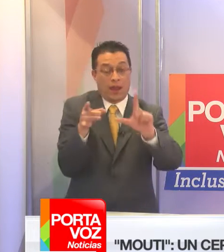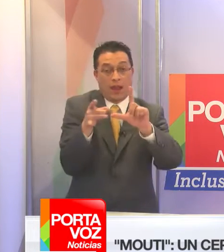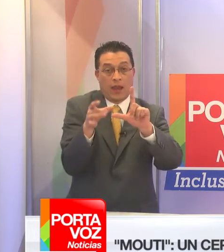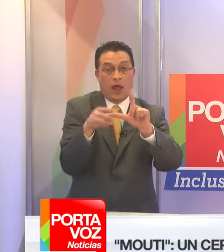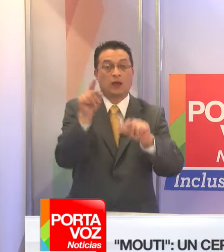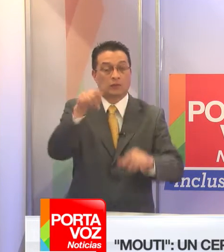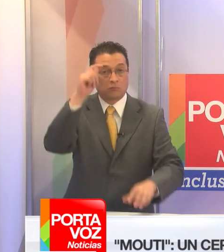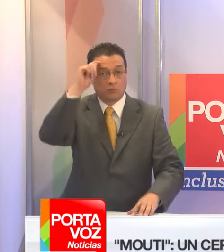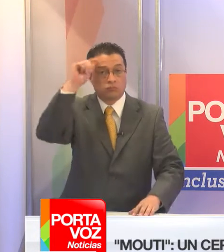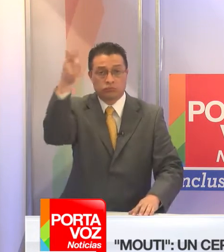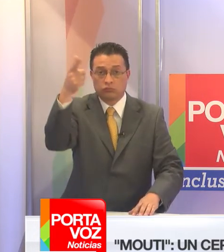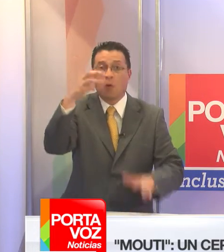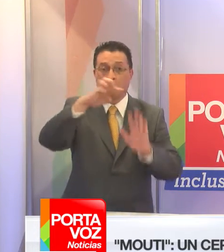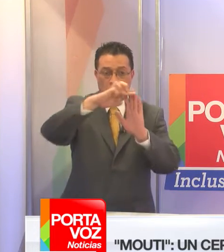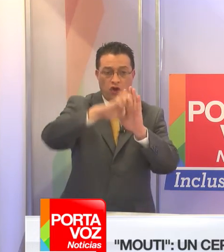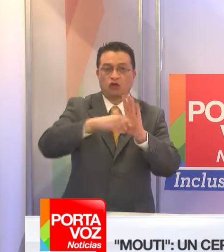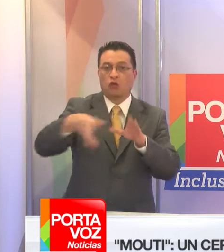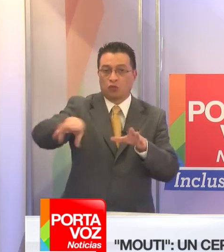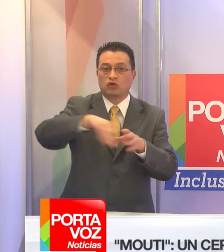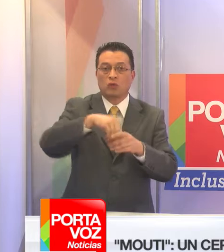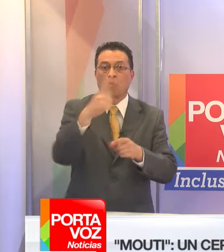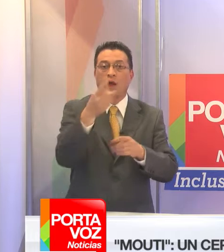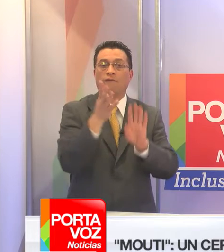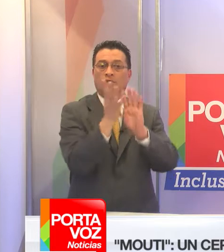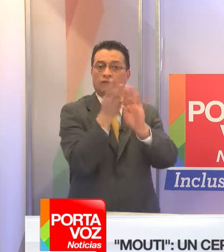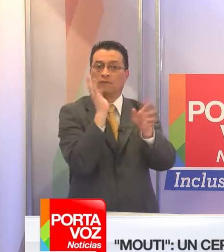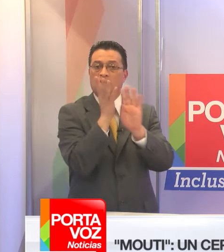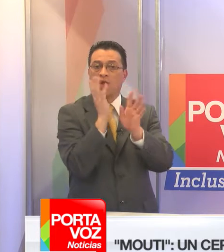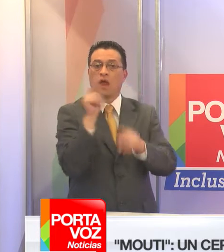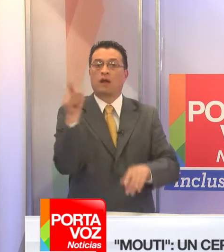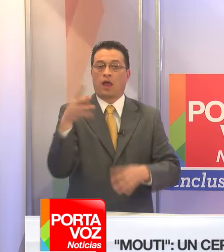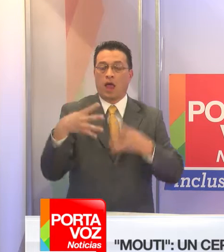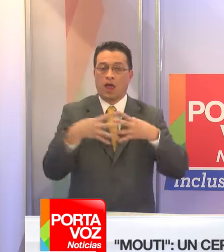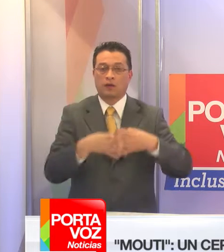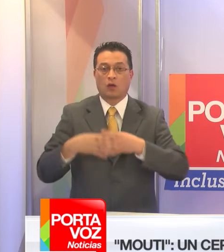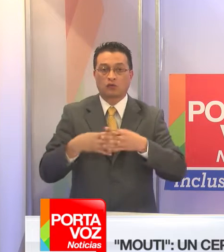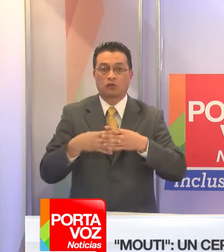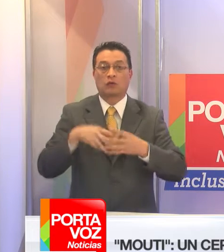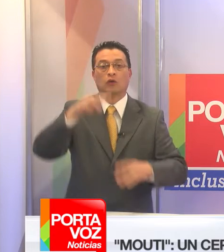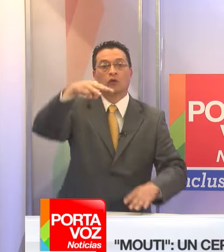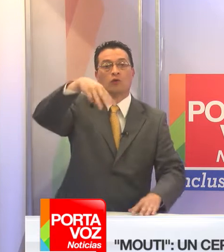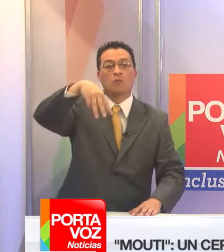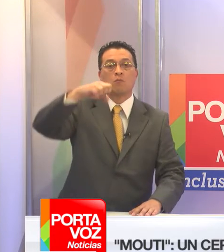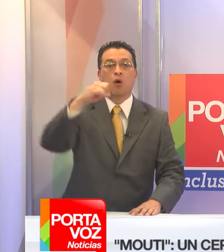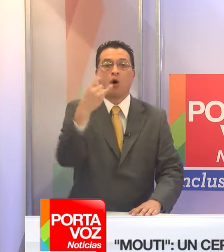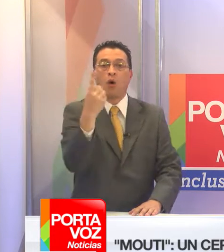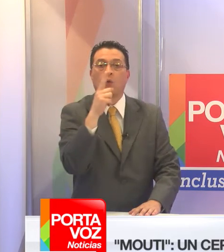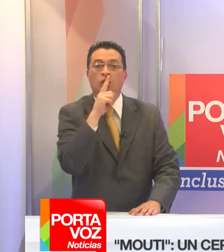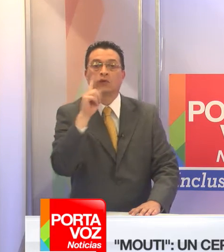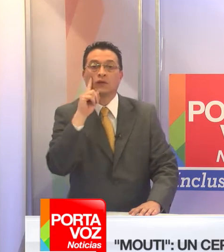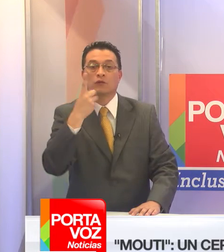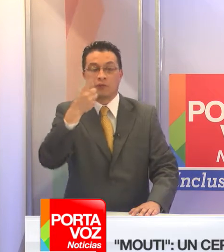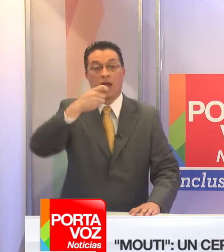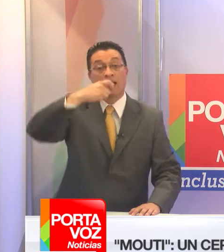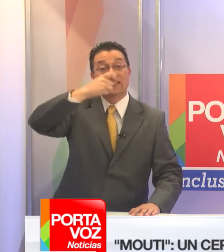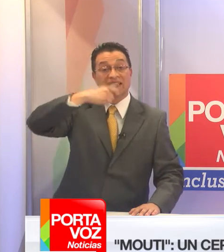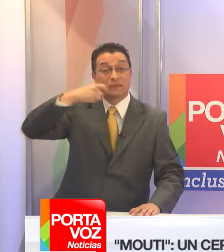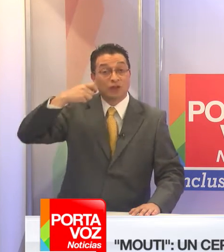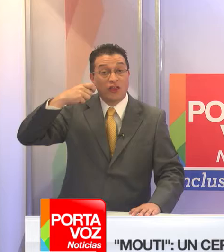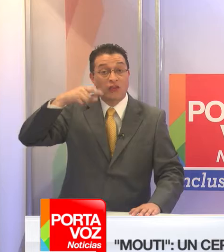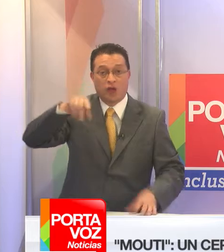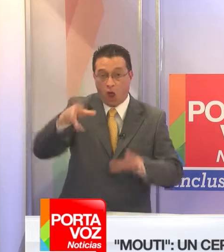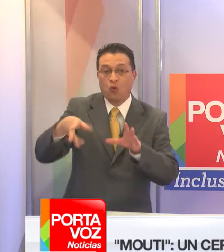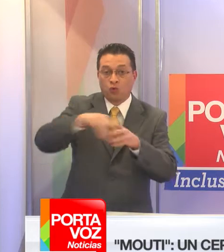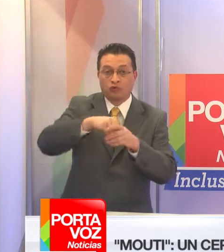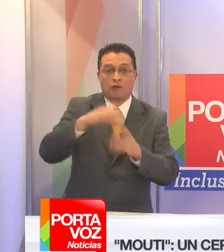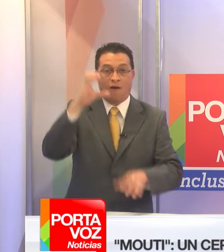llevar un innovador proyecto inclusivo a una feria estadounidense. Es Mouti, un cepillo de dientes inclusivo,